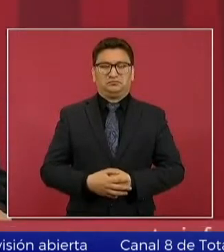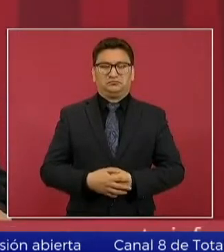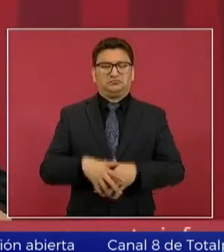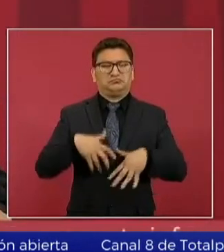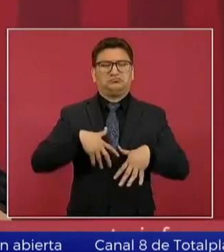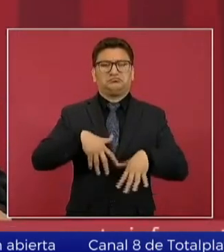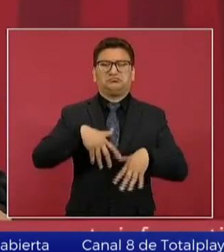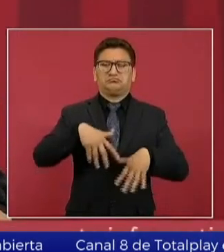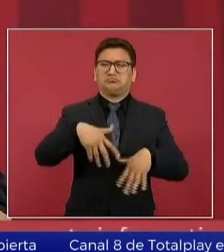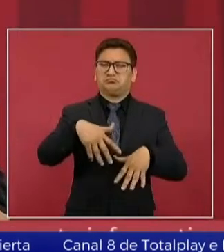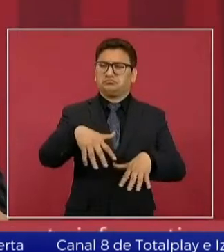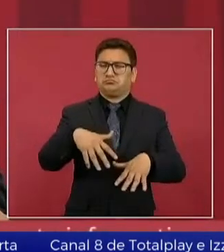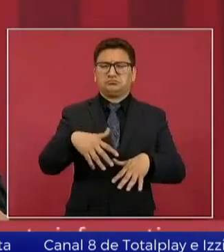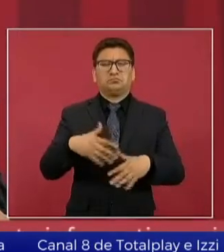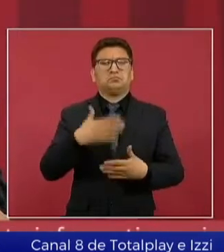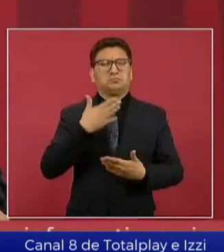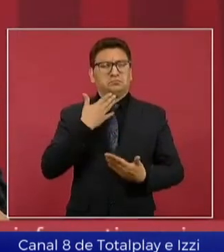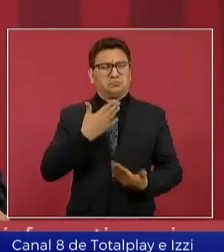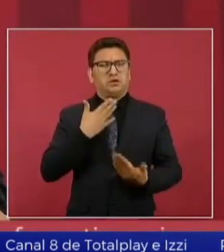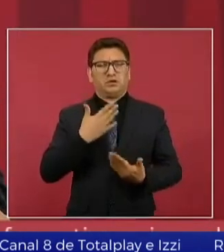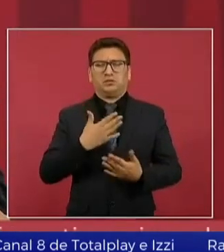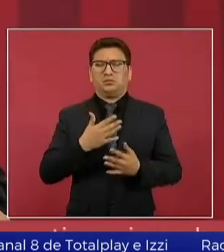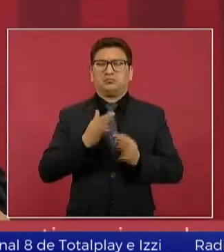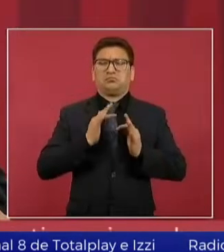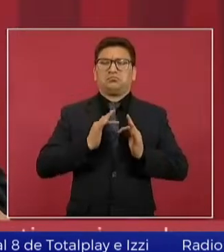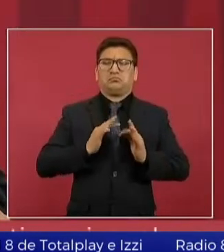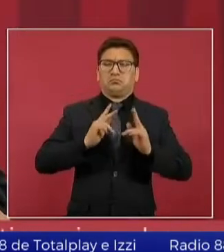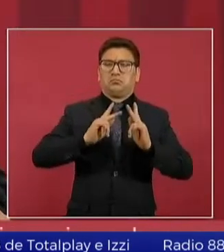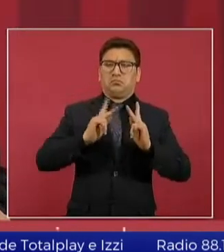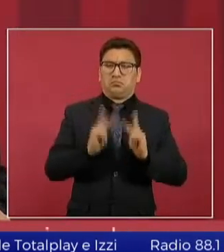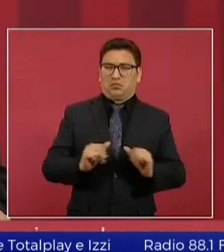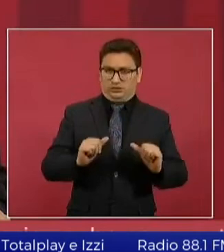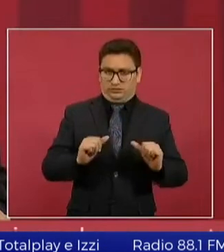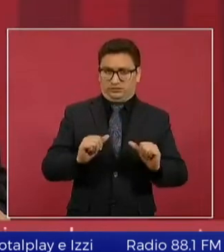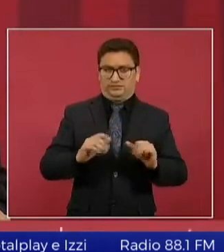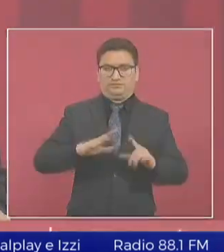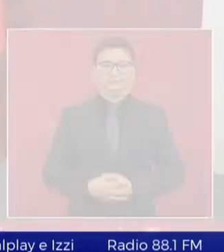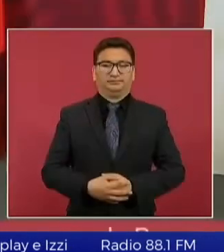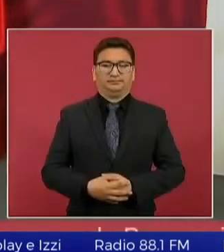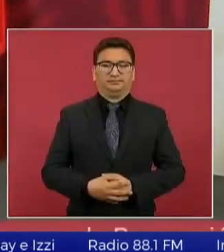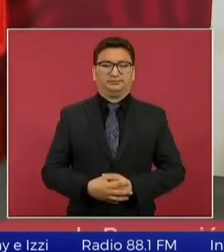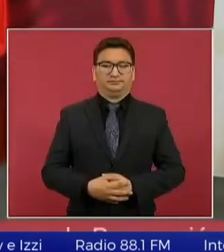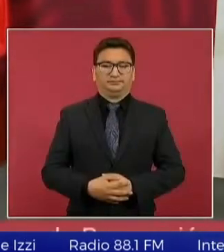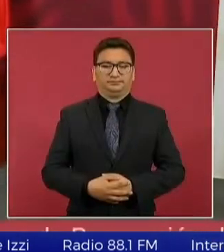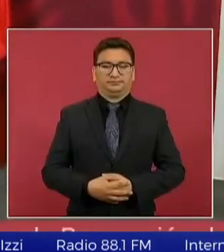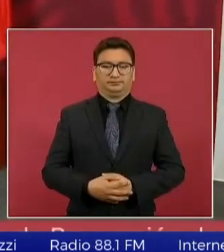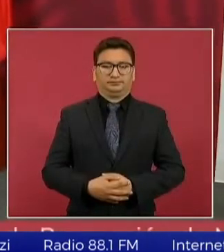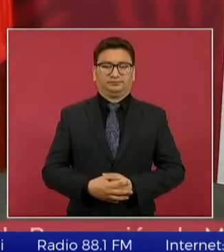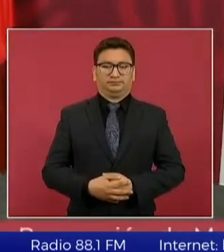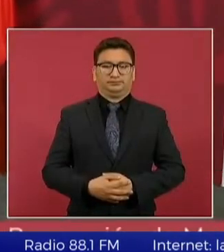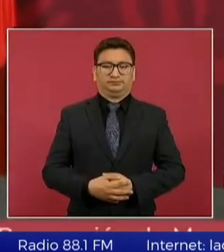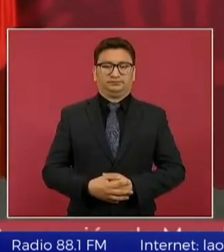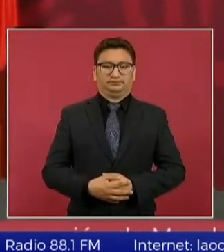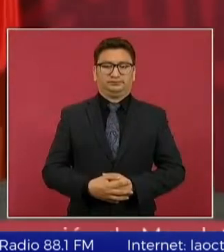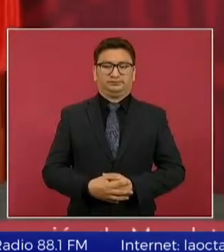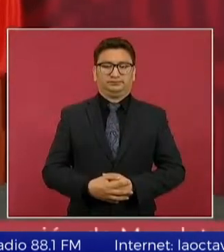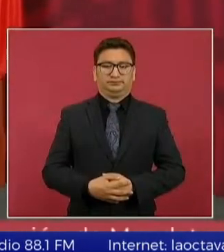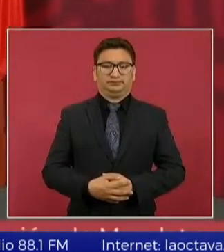Transcurrieron en paz en todo el país. Hubieron algunos,